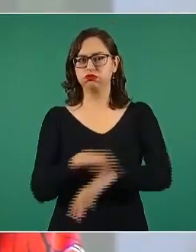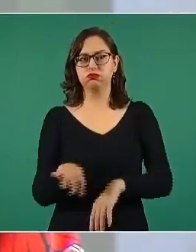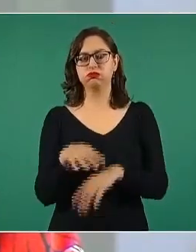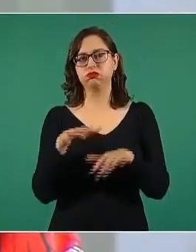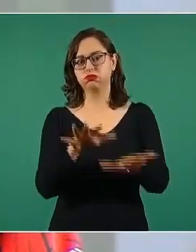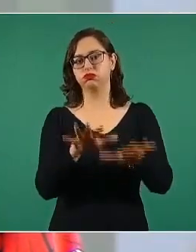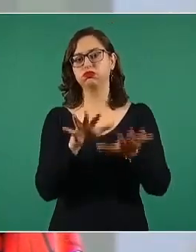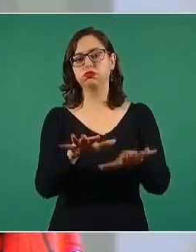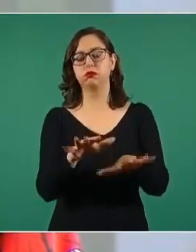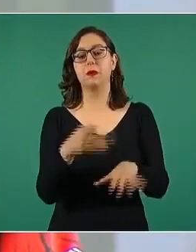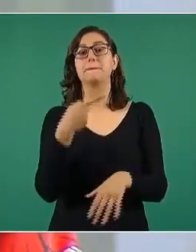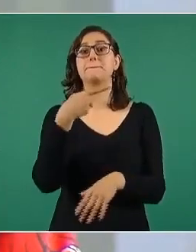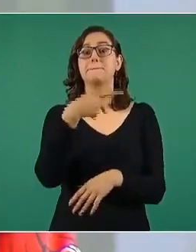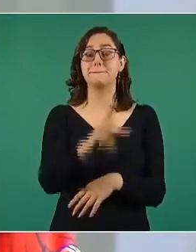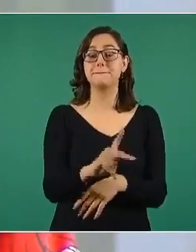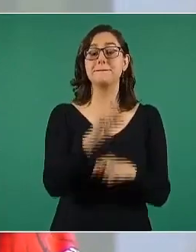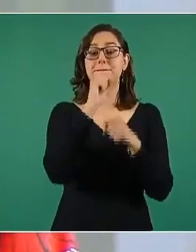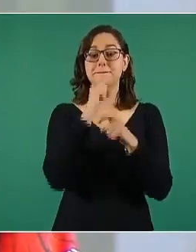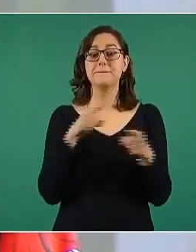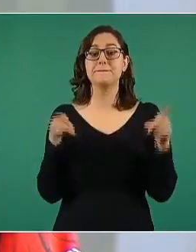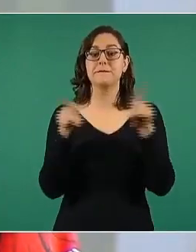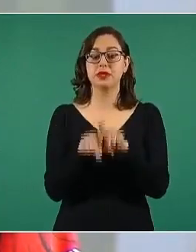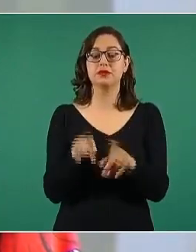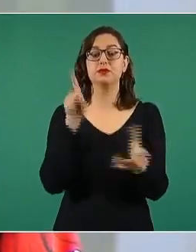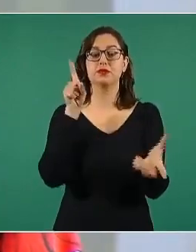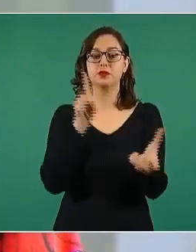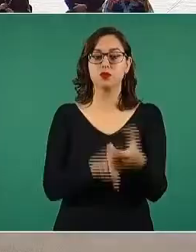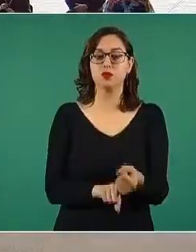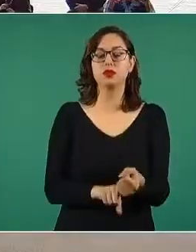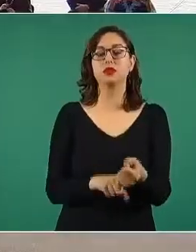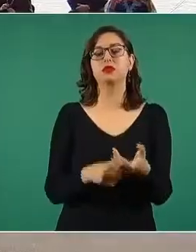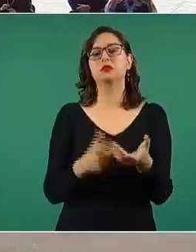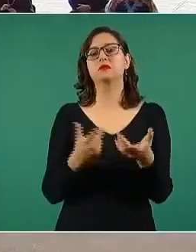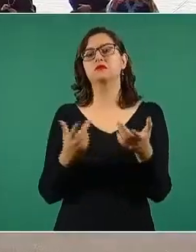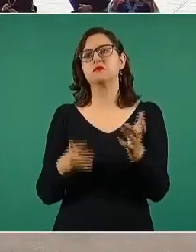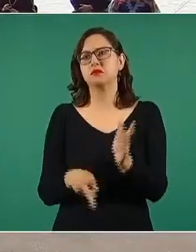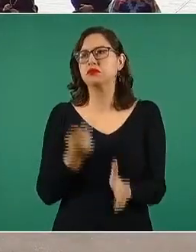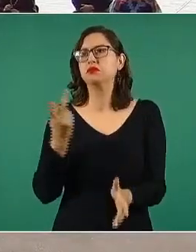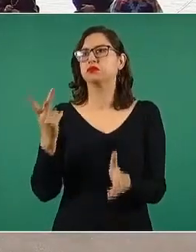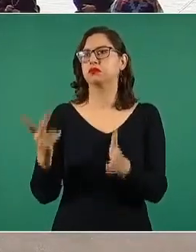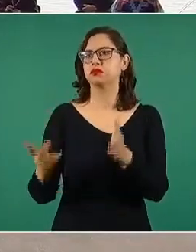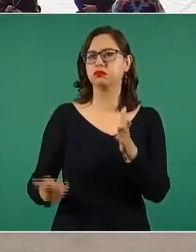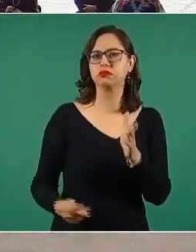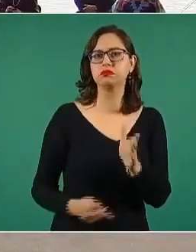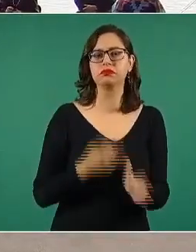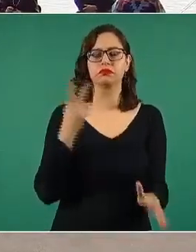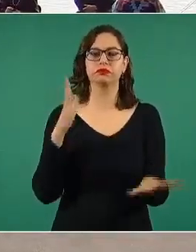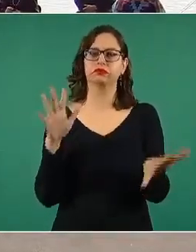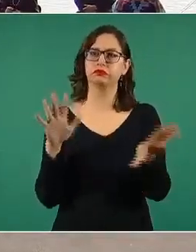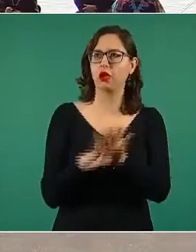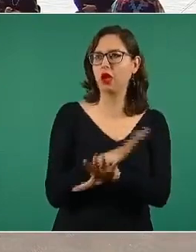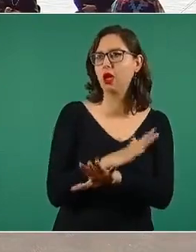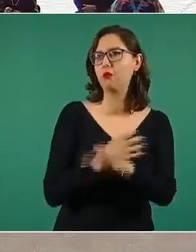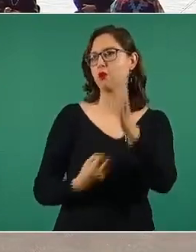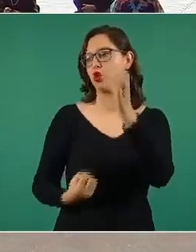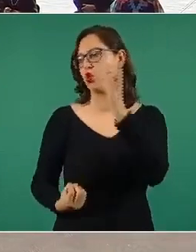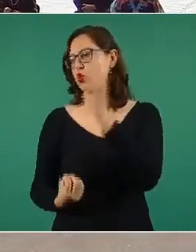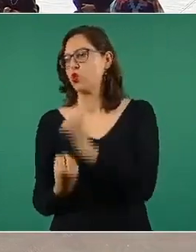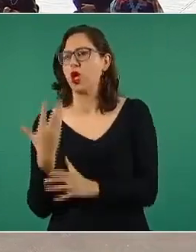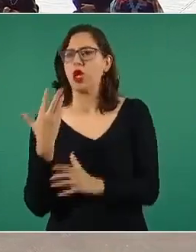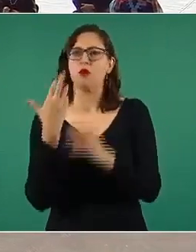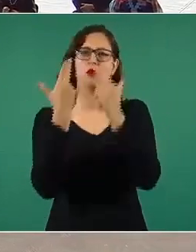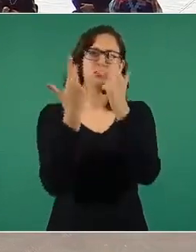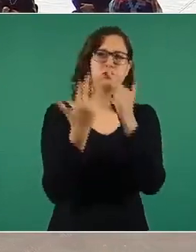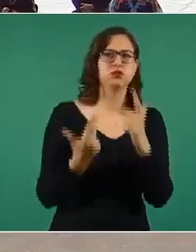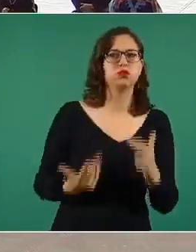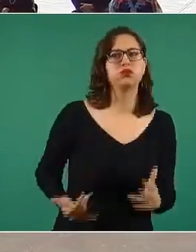fue síntesis, conjunción, también destrucción y reconstrucción, modificaciones y nuevas interpretaciones